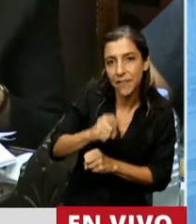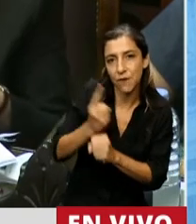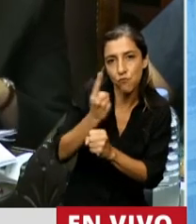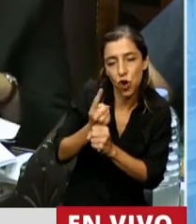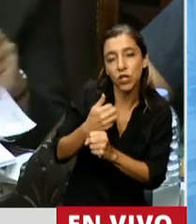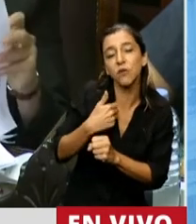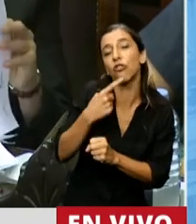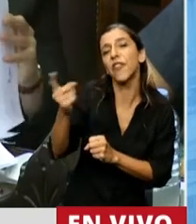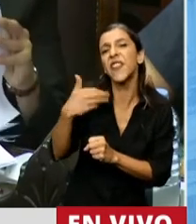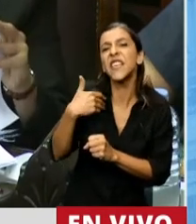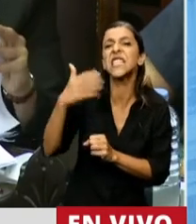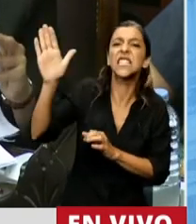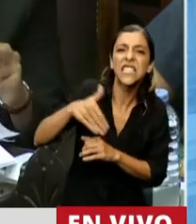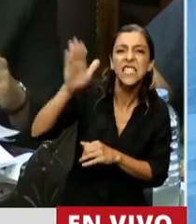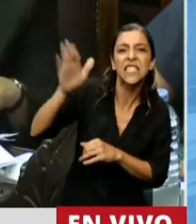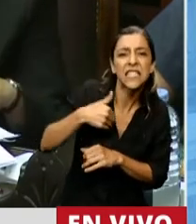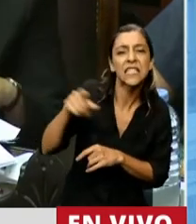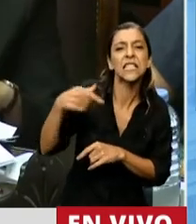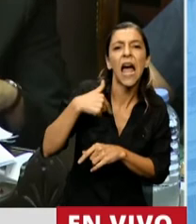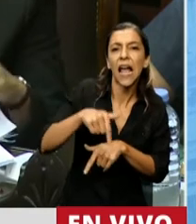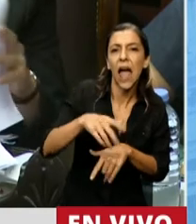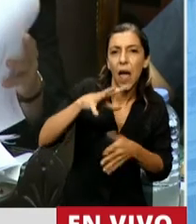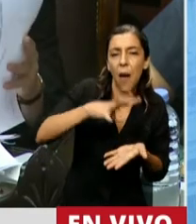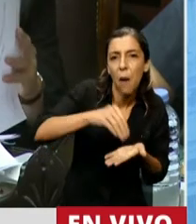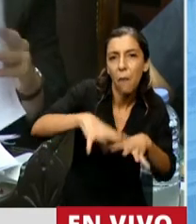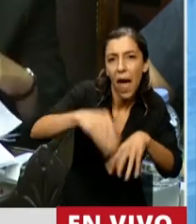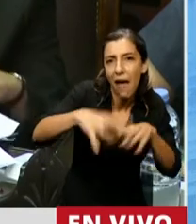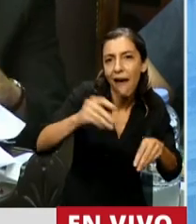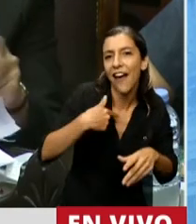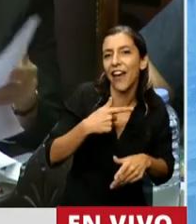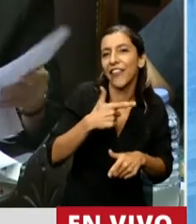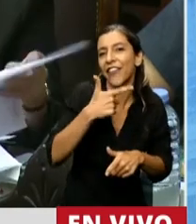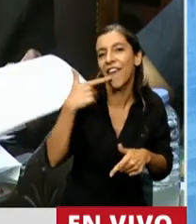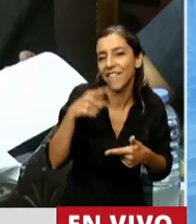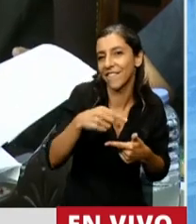donde estaba él el pasto era más rico, más verde. La oveja le dice, yo sé que no